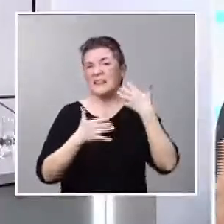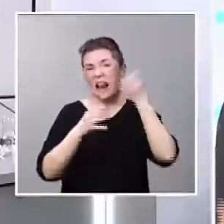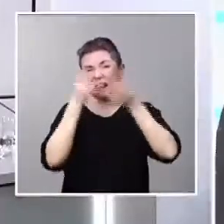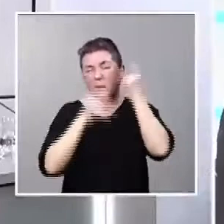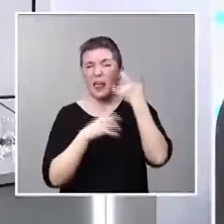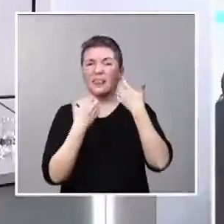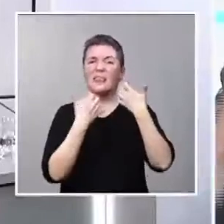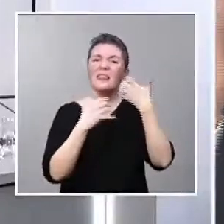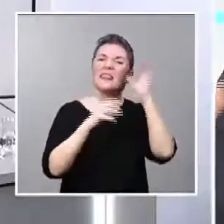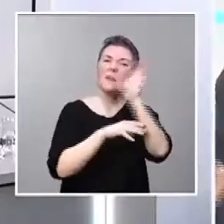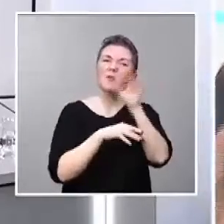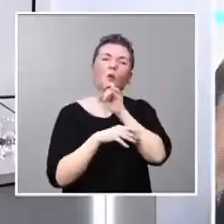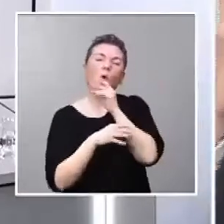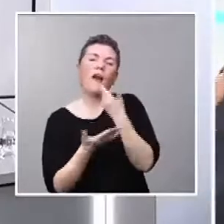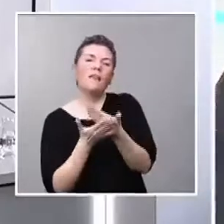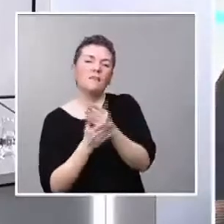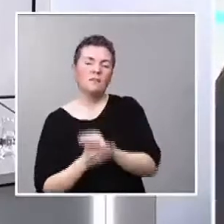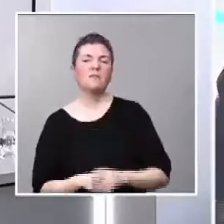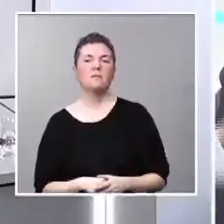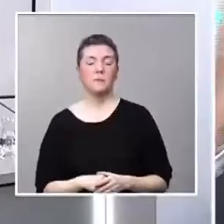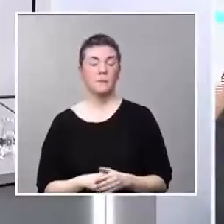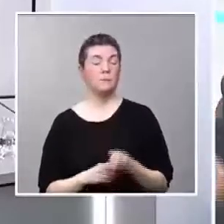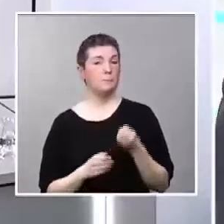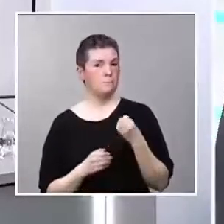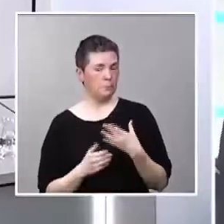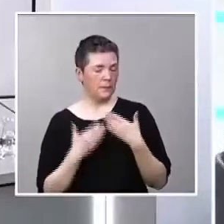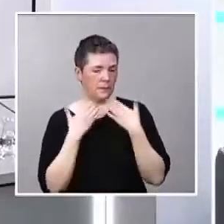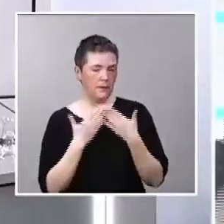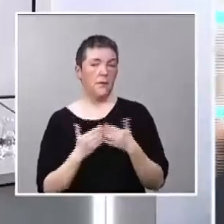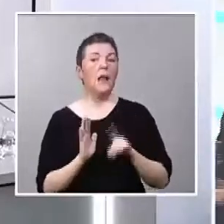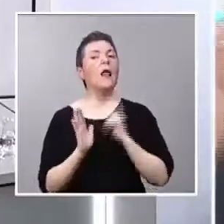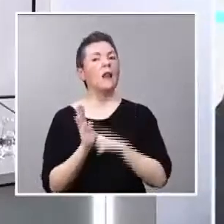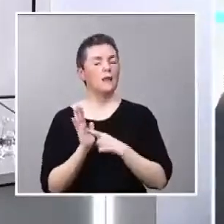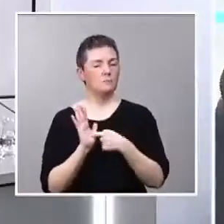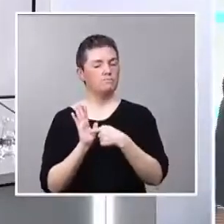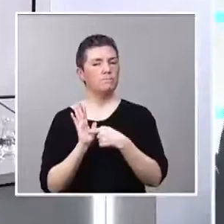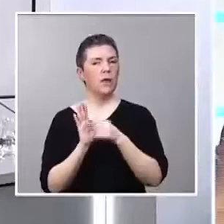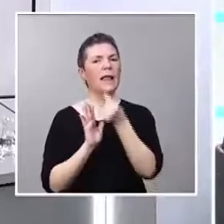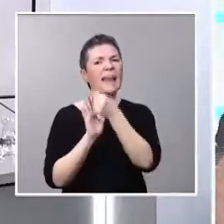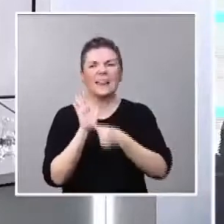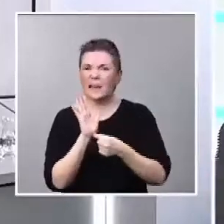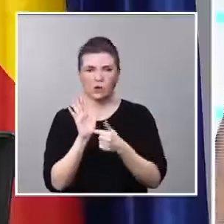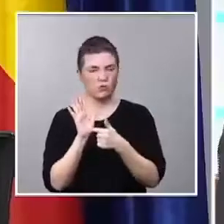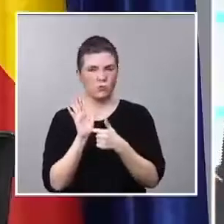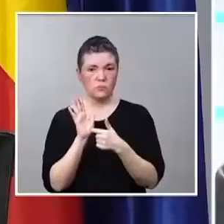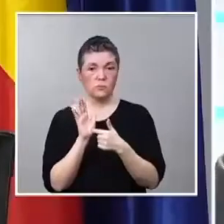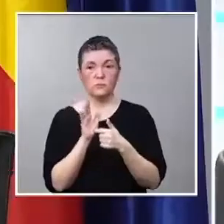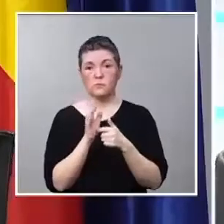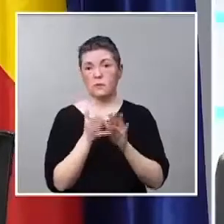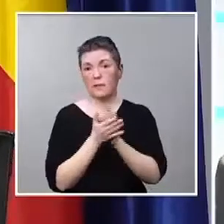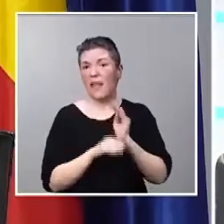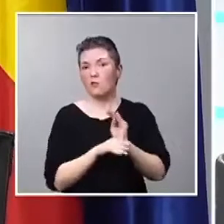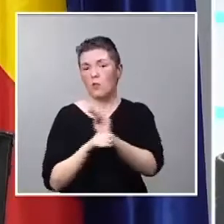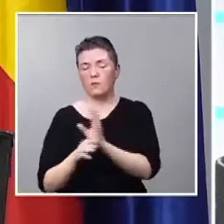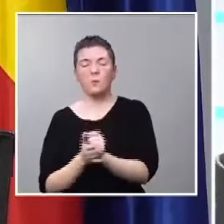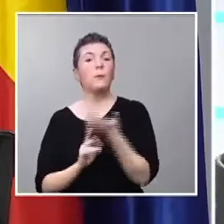y tengas tus ideales, tus utopías y tus programas, que está muy bien y moviliza muchísimo, pero luego